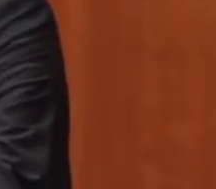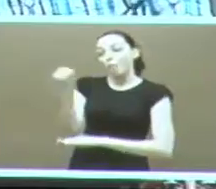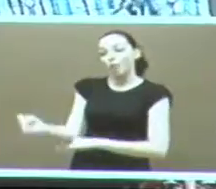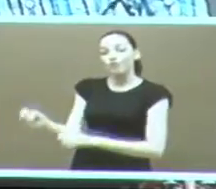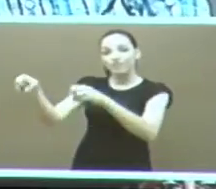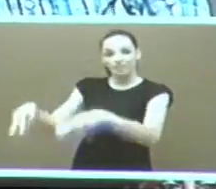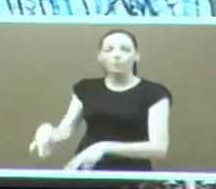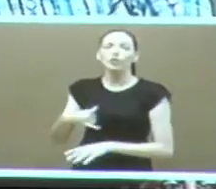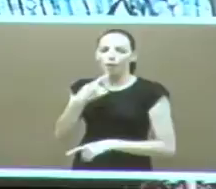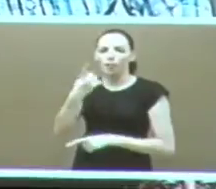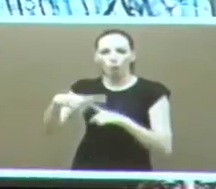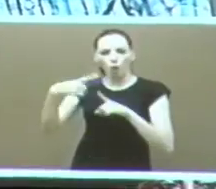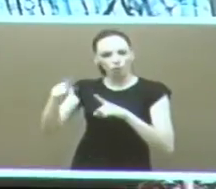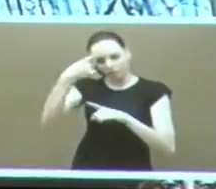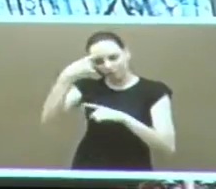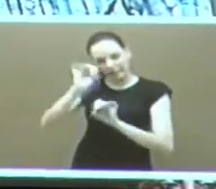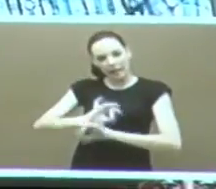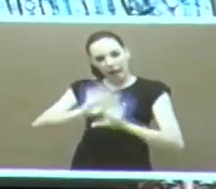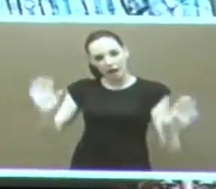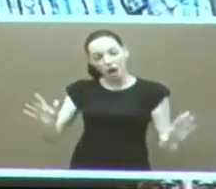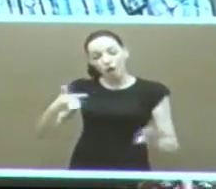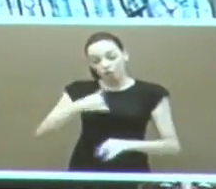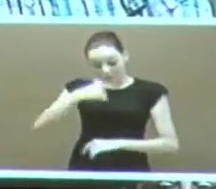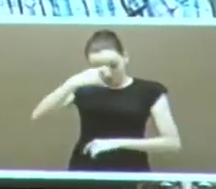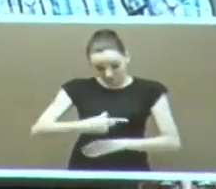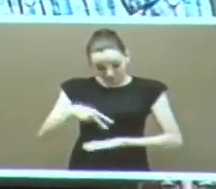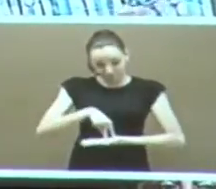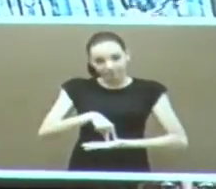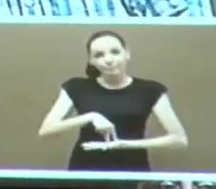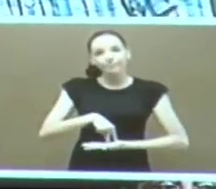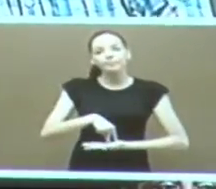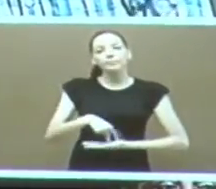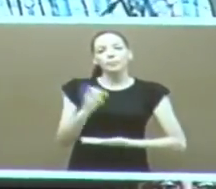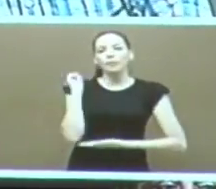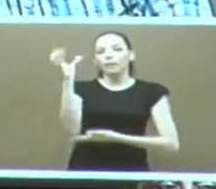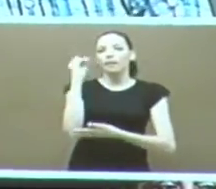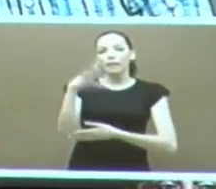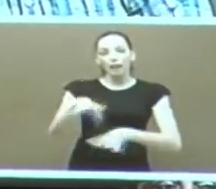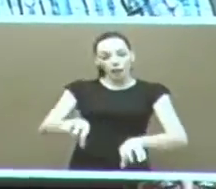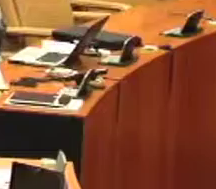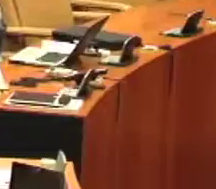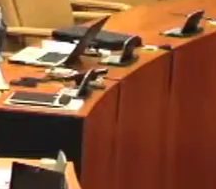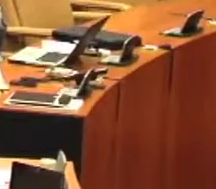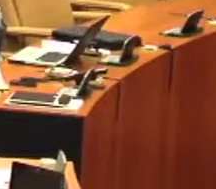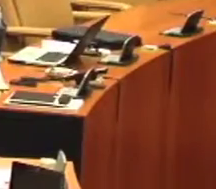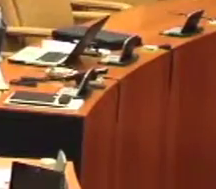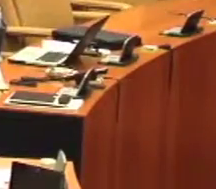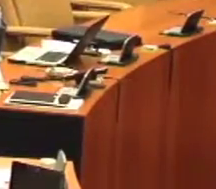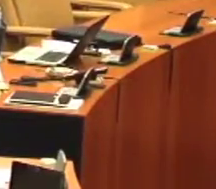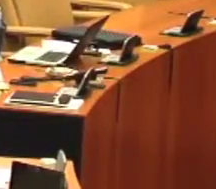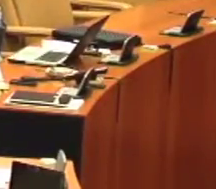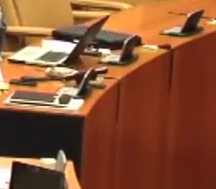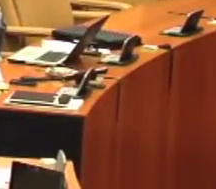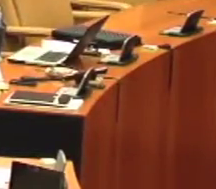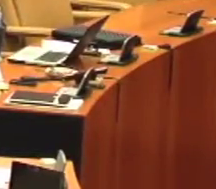entre las que destaca la reforma en materia fiscal. Afirma que esa política económica del Partido Popular estará en la ayuda a los emprendedores, a las pymes y a los